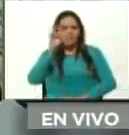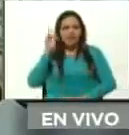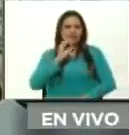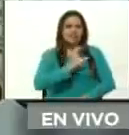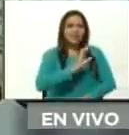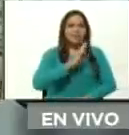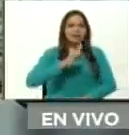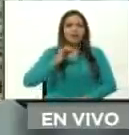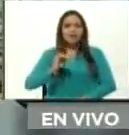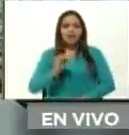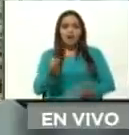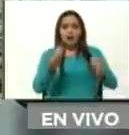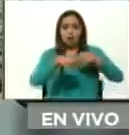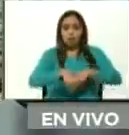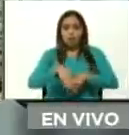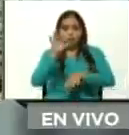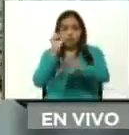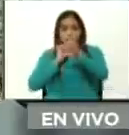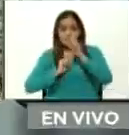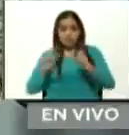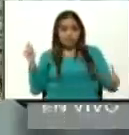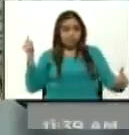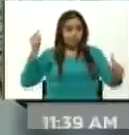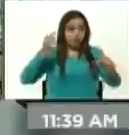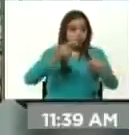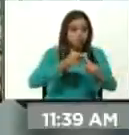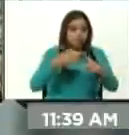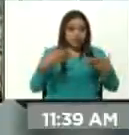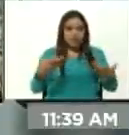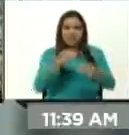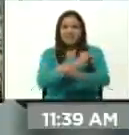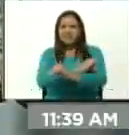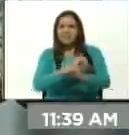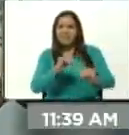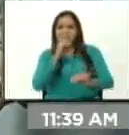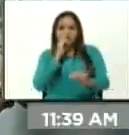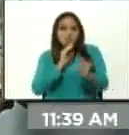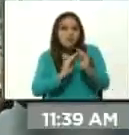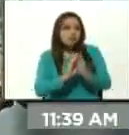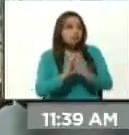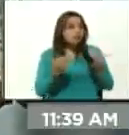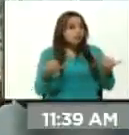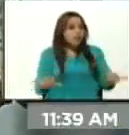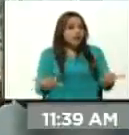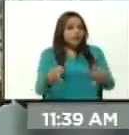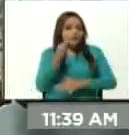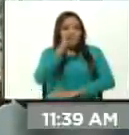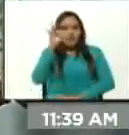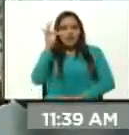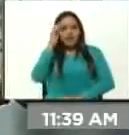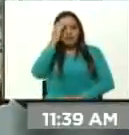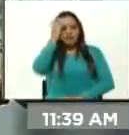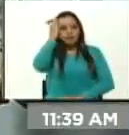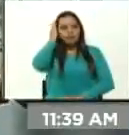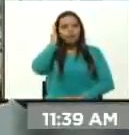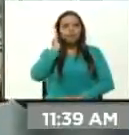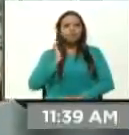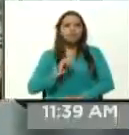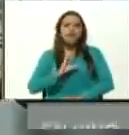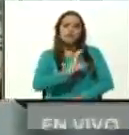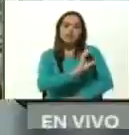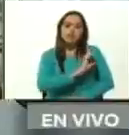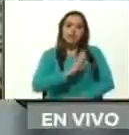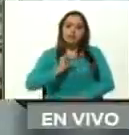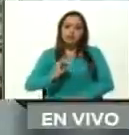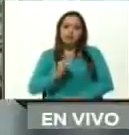memorándum de entendimiento apunta a acabar con el silencio de la Fiscalía de la CPI